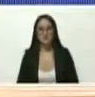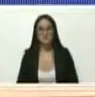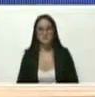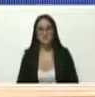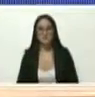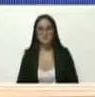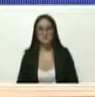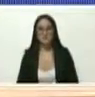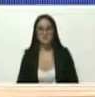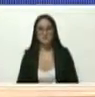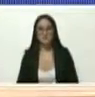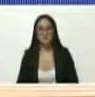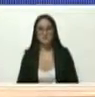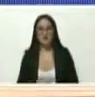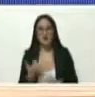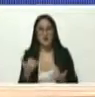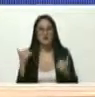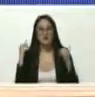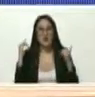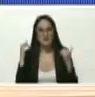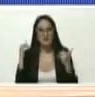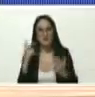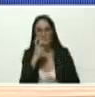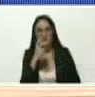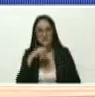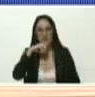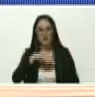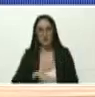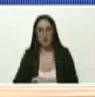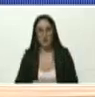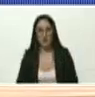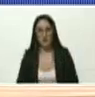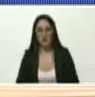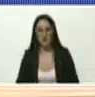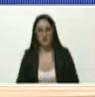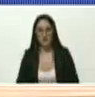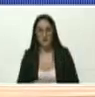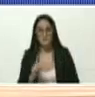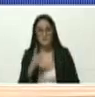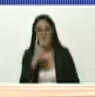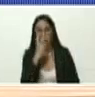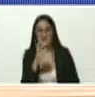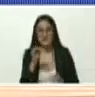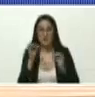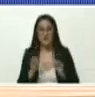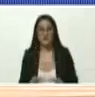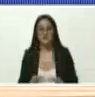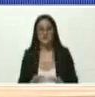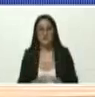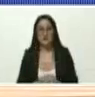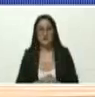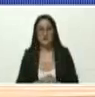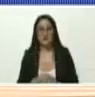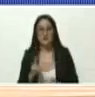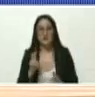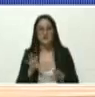estamos celebrando esta visita histórica, la primera visita oficial del